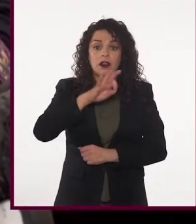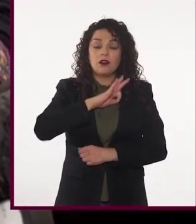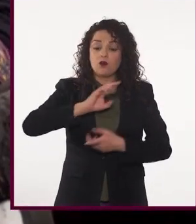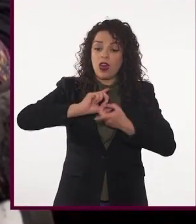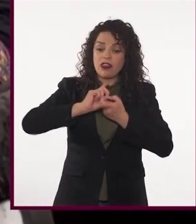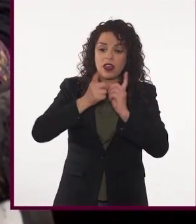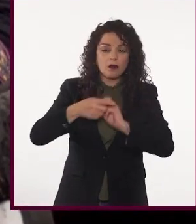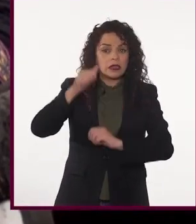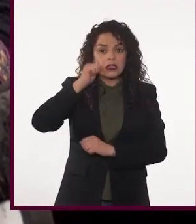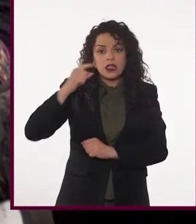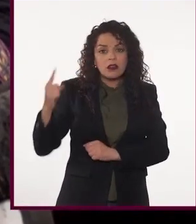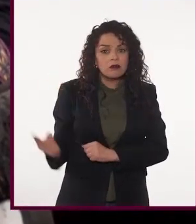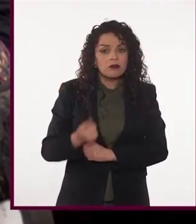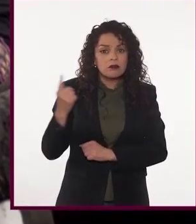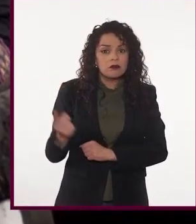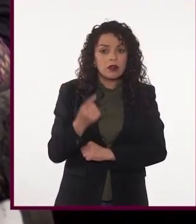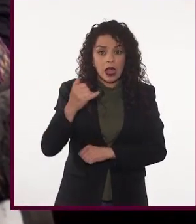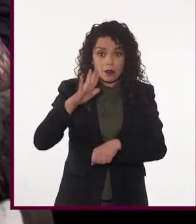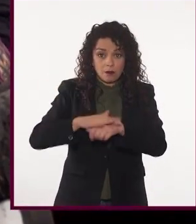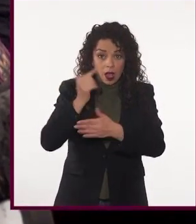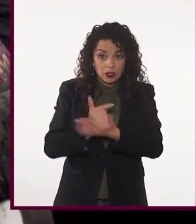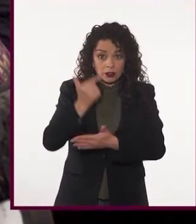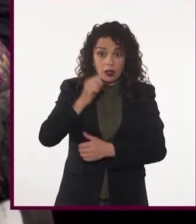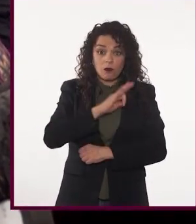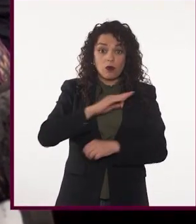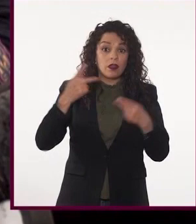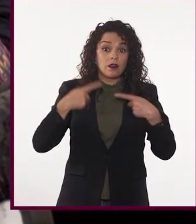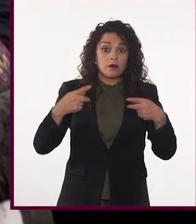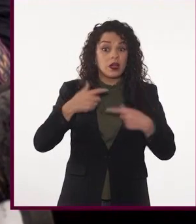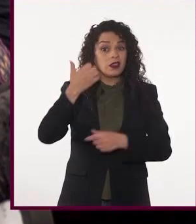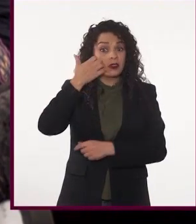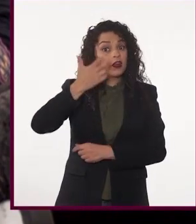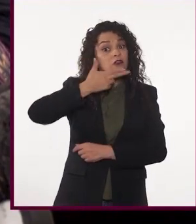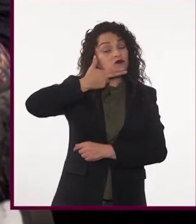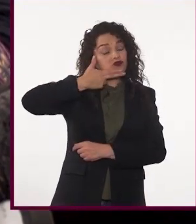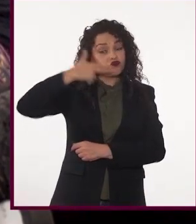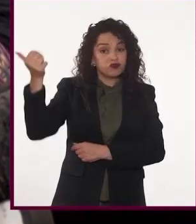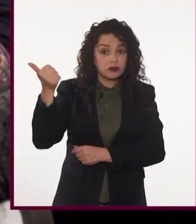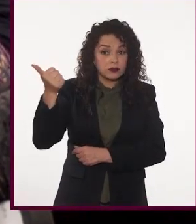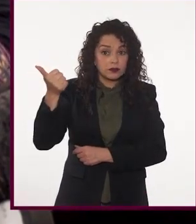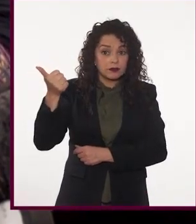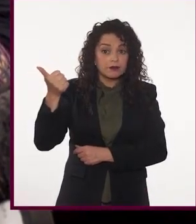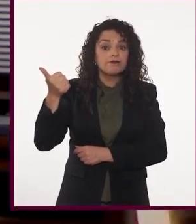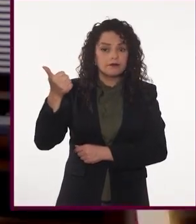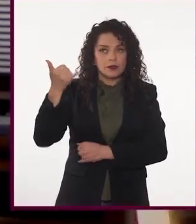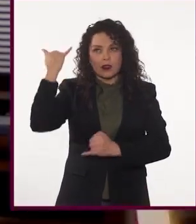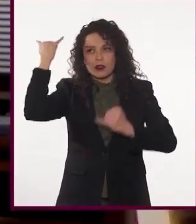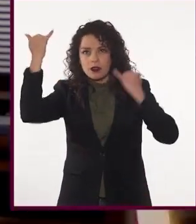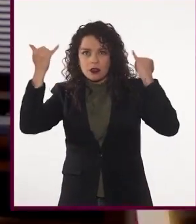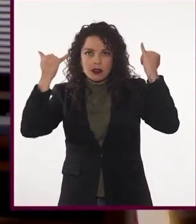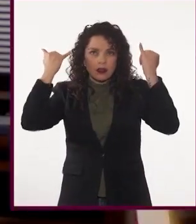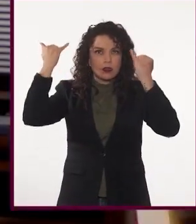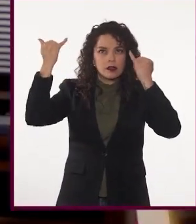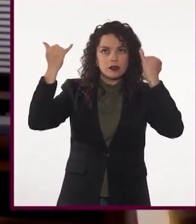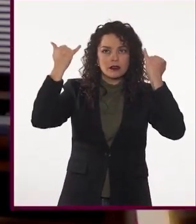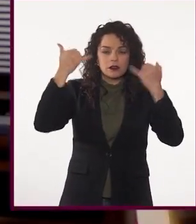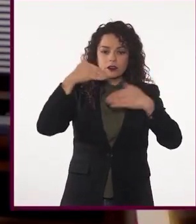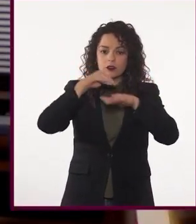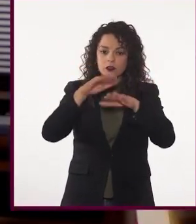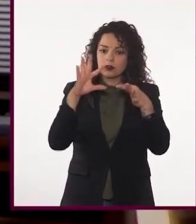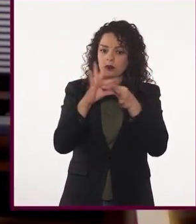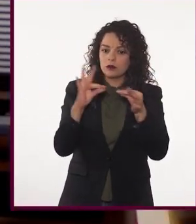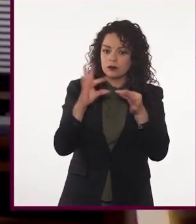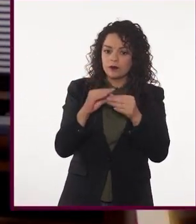una depresión crónica y en casos extremos puede llegar a que la víctima no quiera seguir viviendo. Los prejuicios y tabúes para